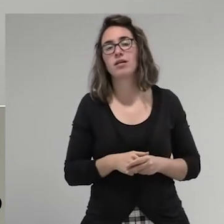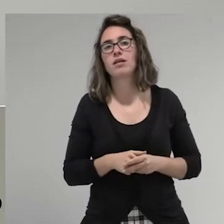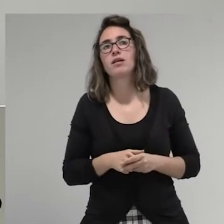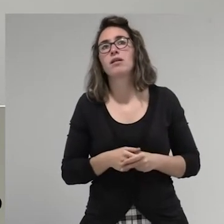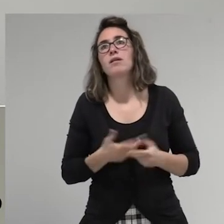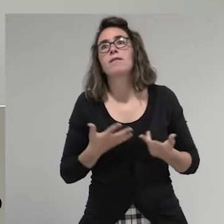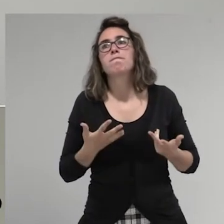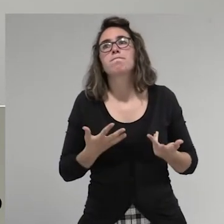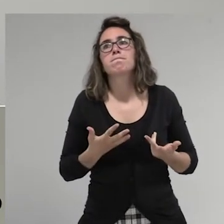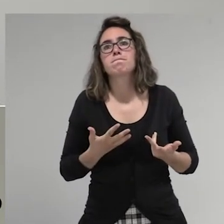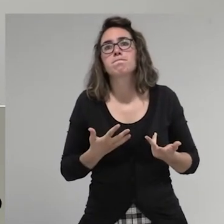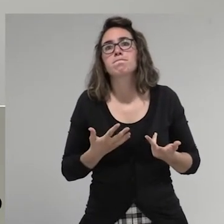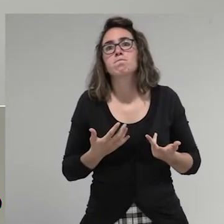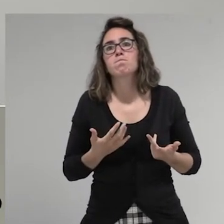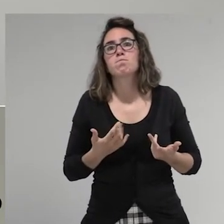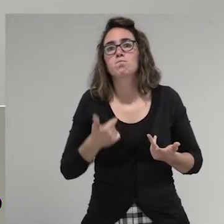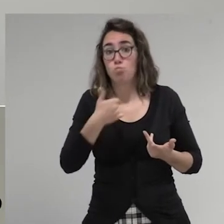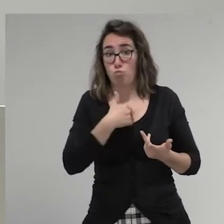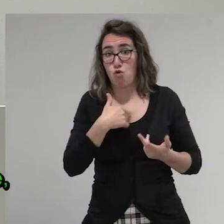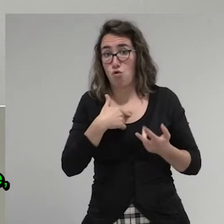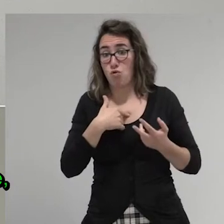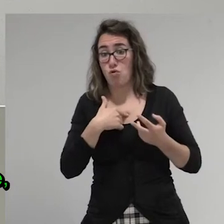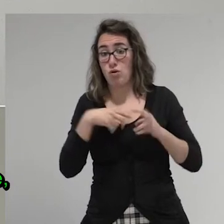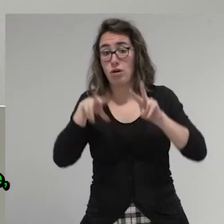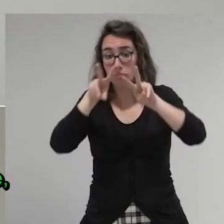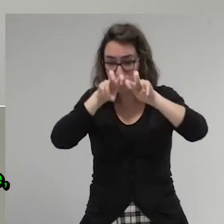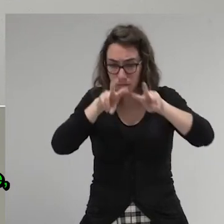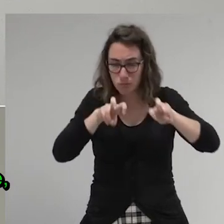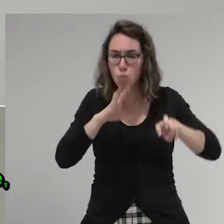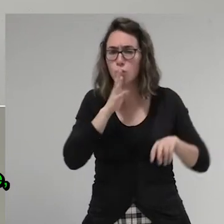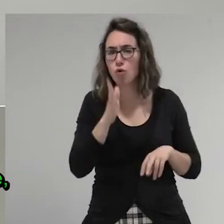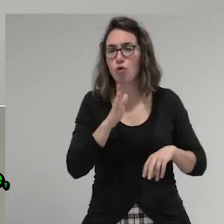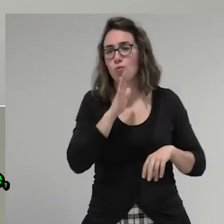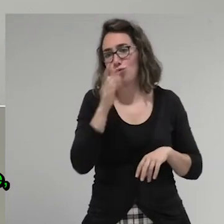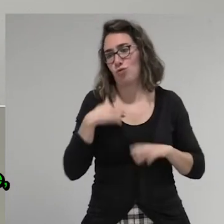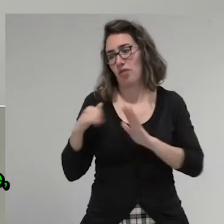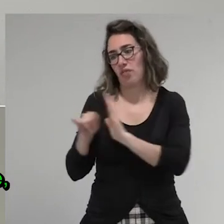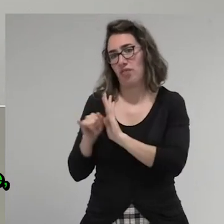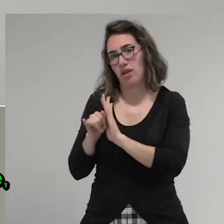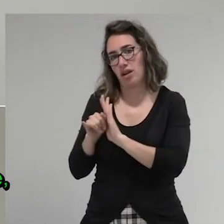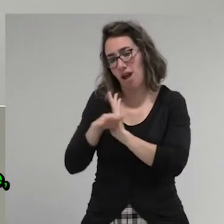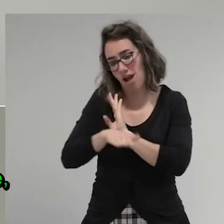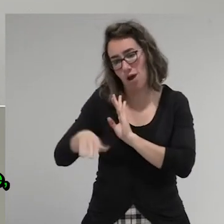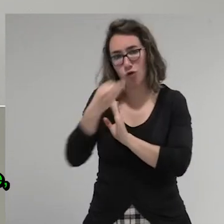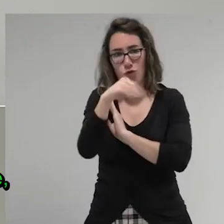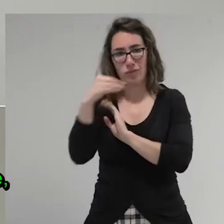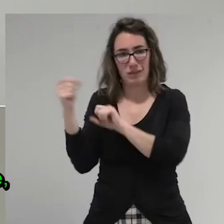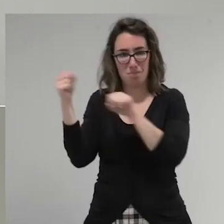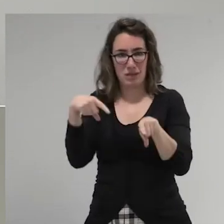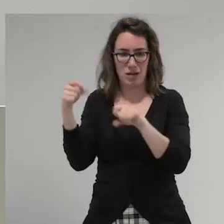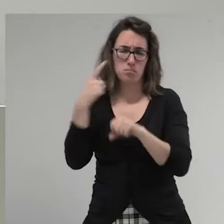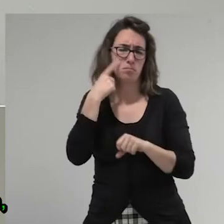tiene que ver, o sea, digamos que yo entro a ver todo esto por estar cerca de chavalería migrante, sobre todo